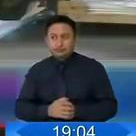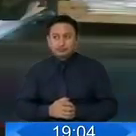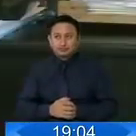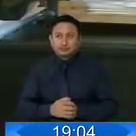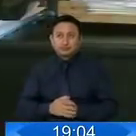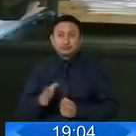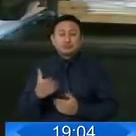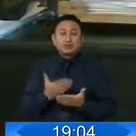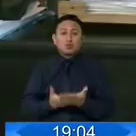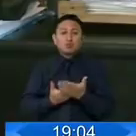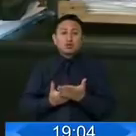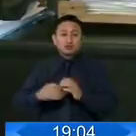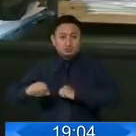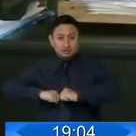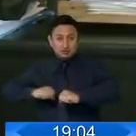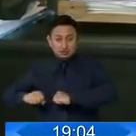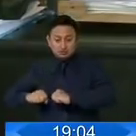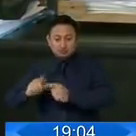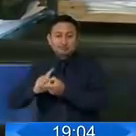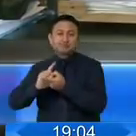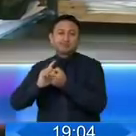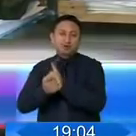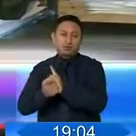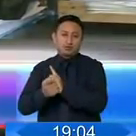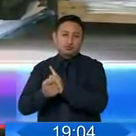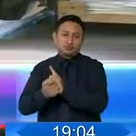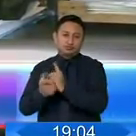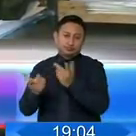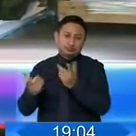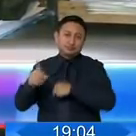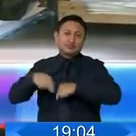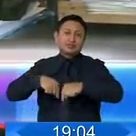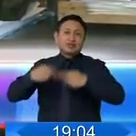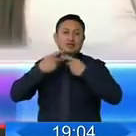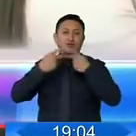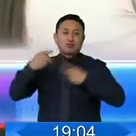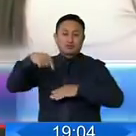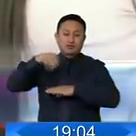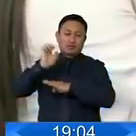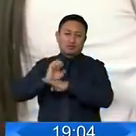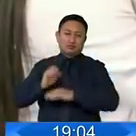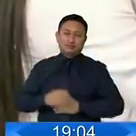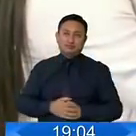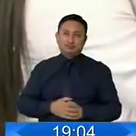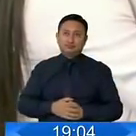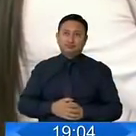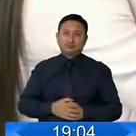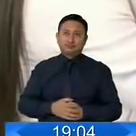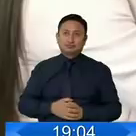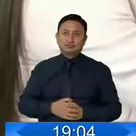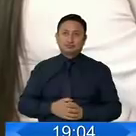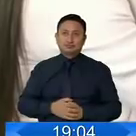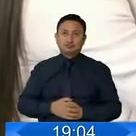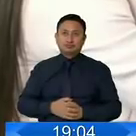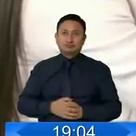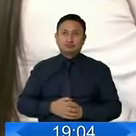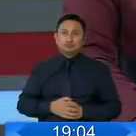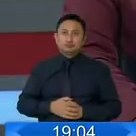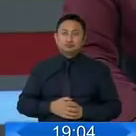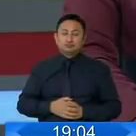el modelo de gestión del transporte público en el país. En Quito informó Adriana